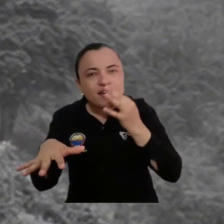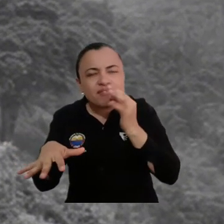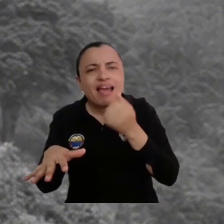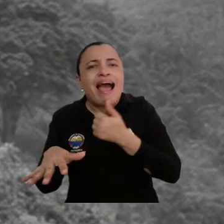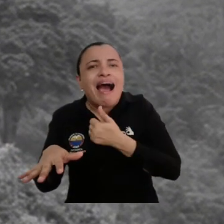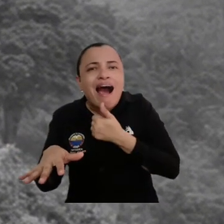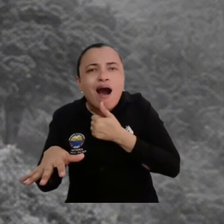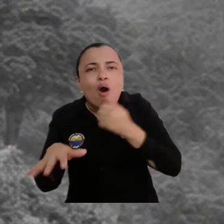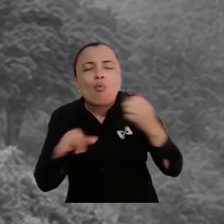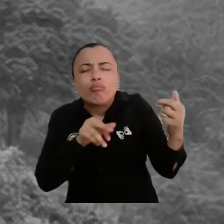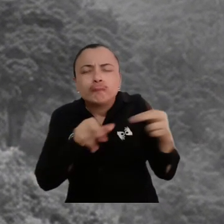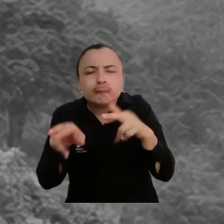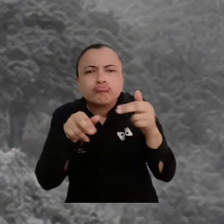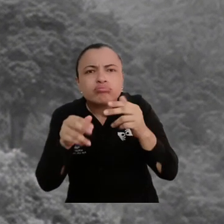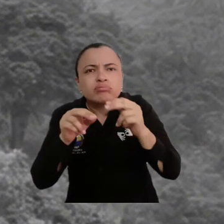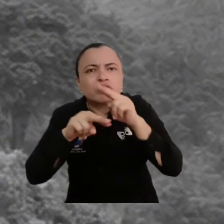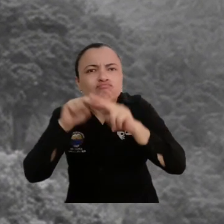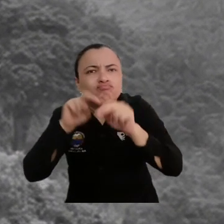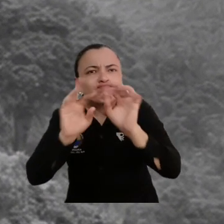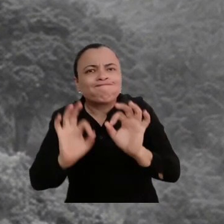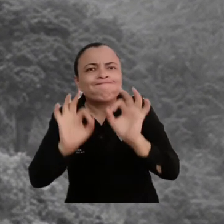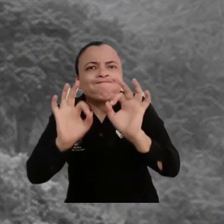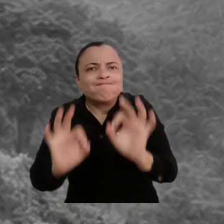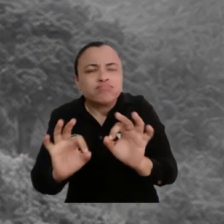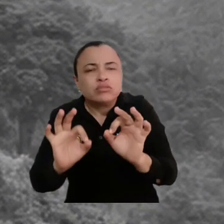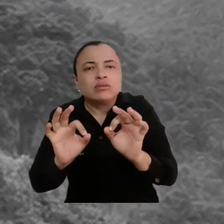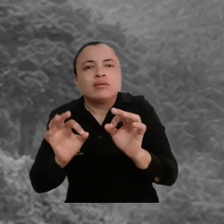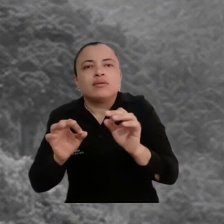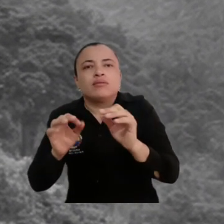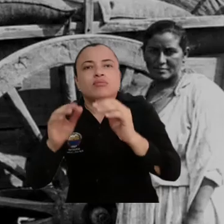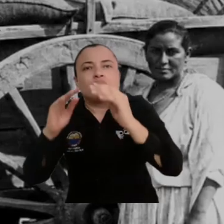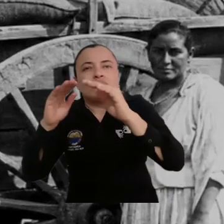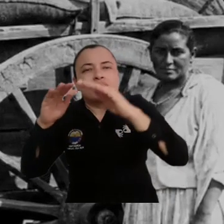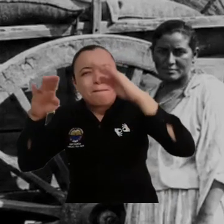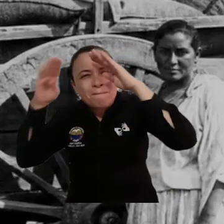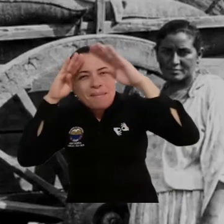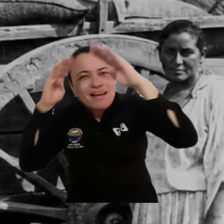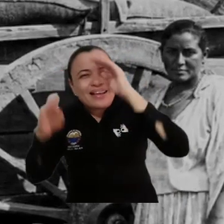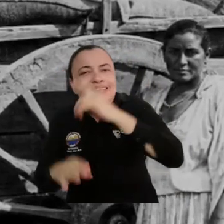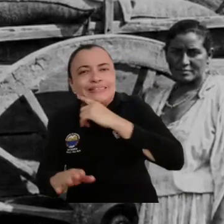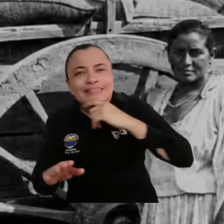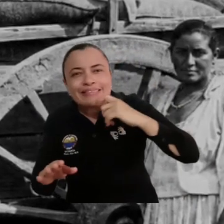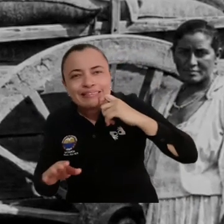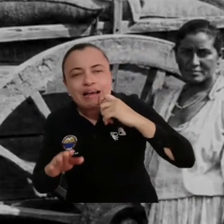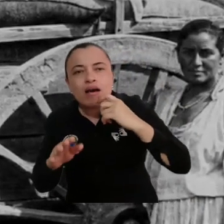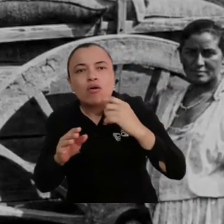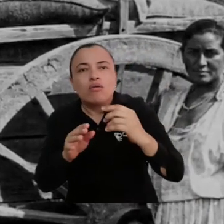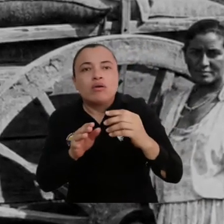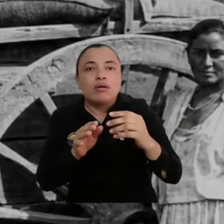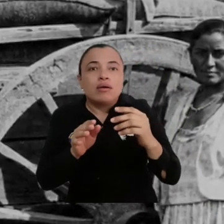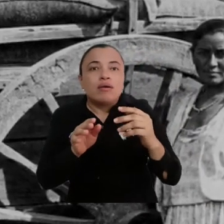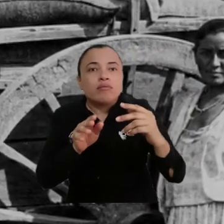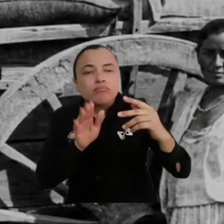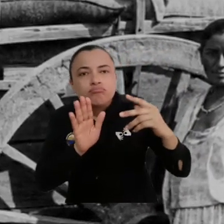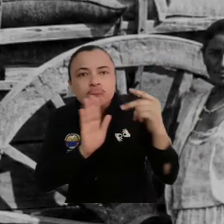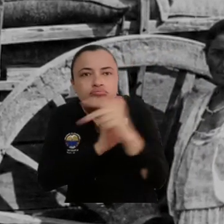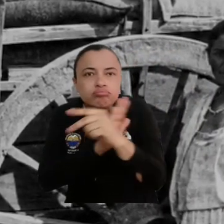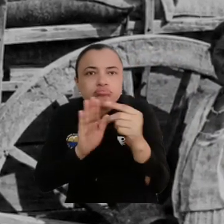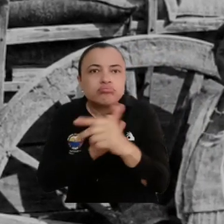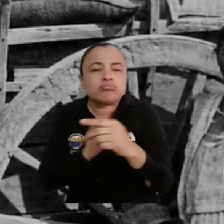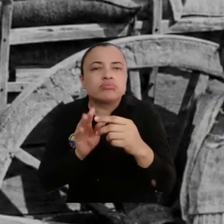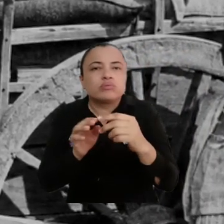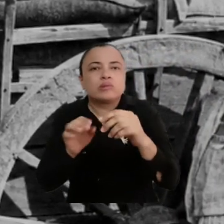beneficiaderos, patios de secado, campamentos de trabajadores y caminos de herradura que conectaban directamente a los mercados